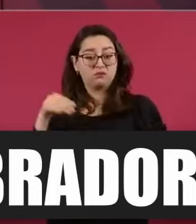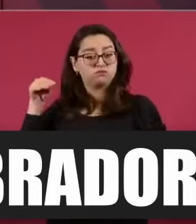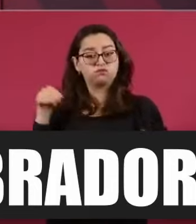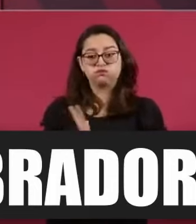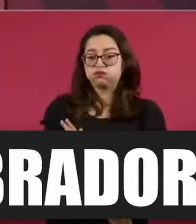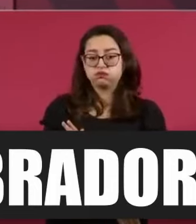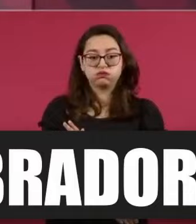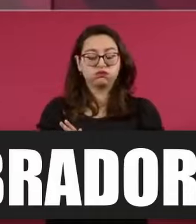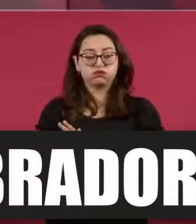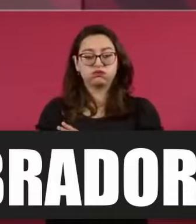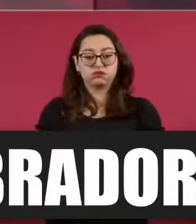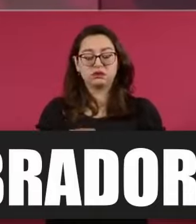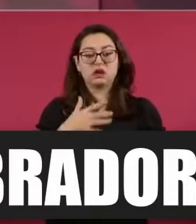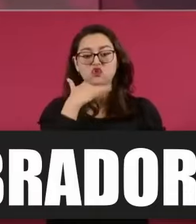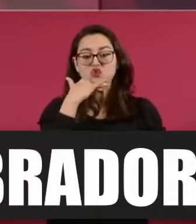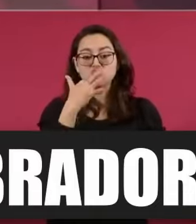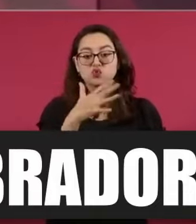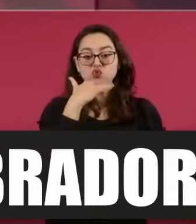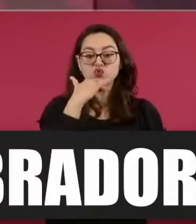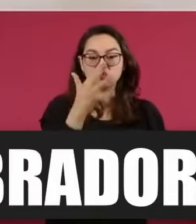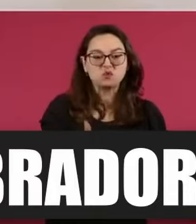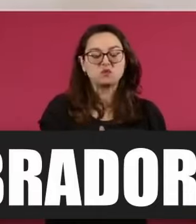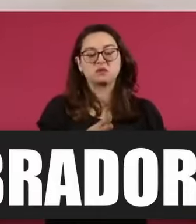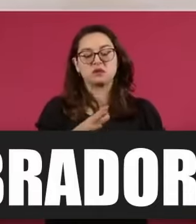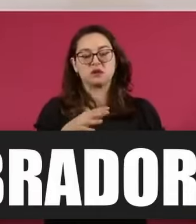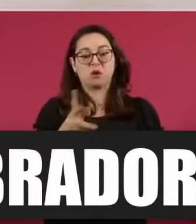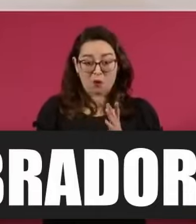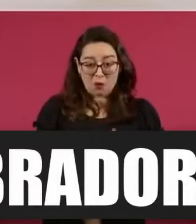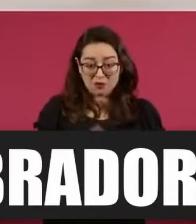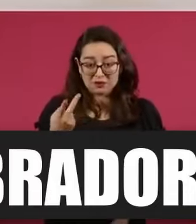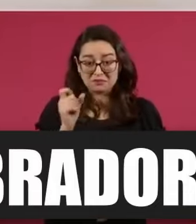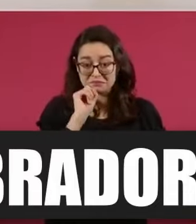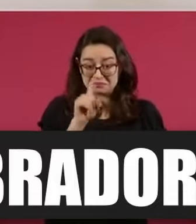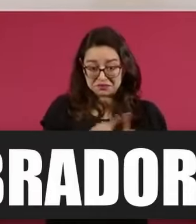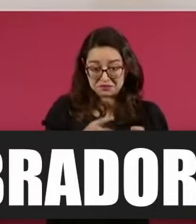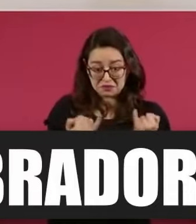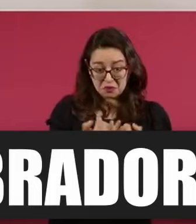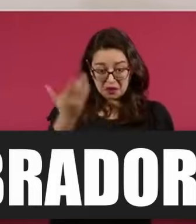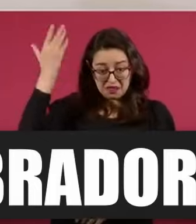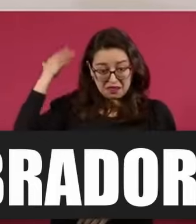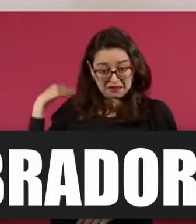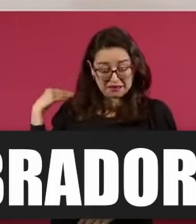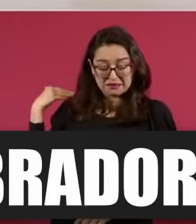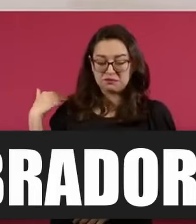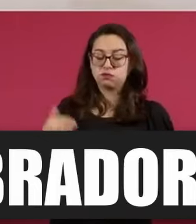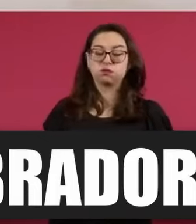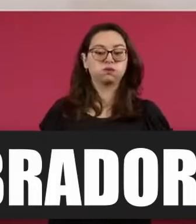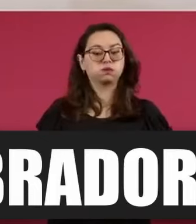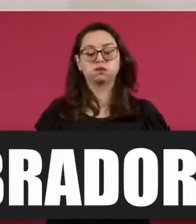descomponga, se echa a perder, se pudra una institución que está funcionando muy bien,